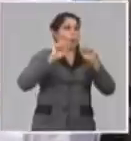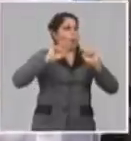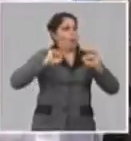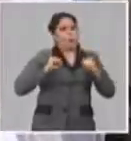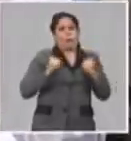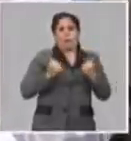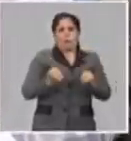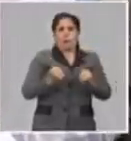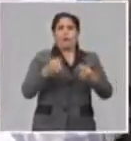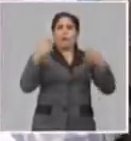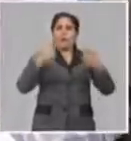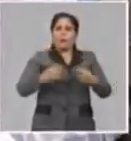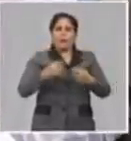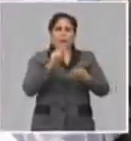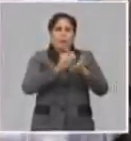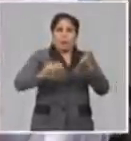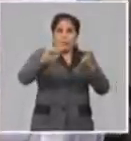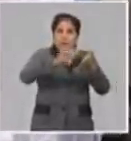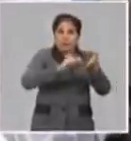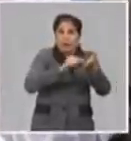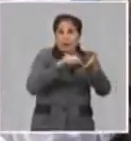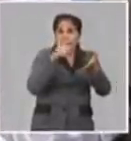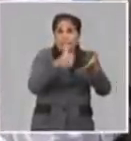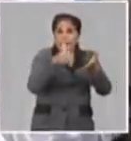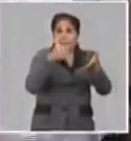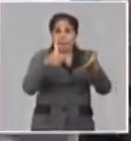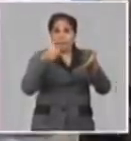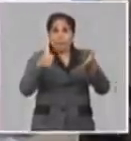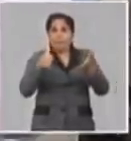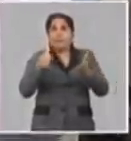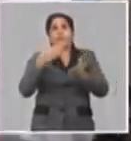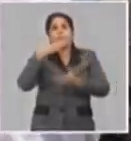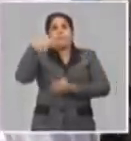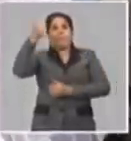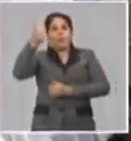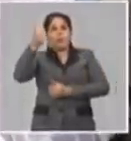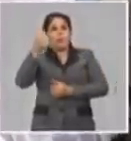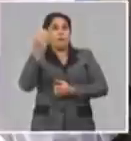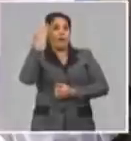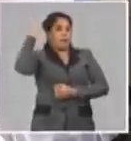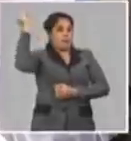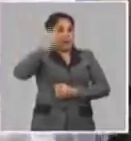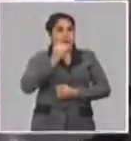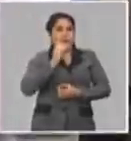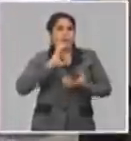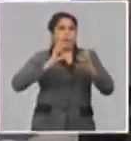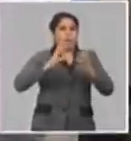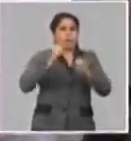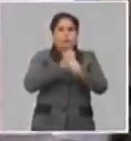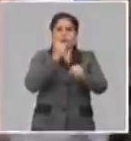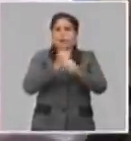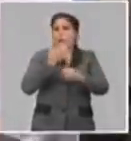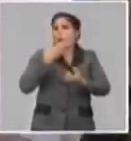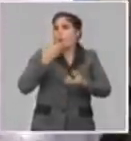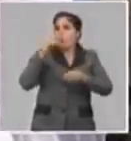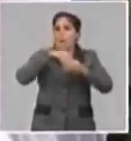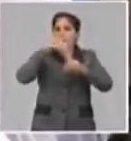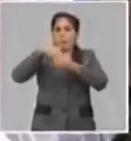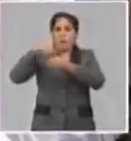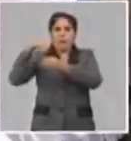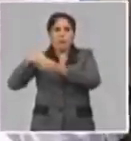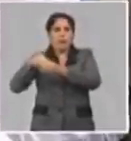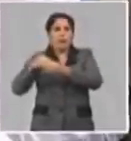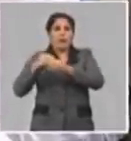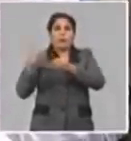tomar en cuenta la planificación para tener bien identificado cuál es el camino central, cómo incorporar a los diferentes